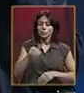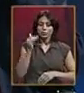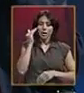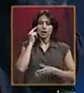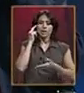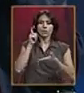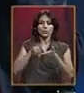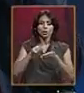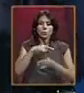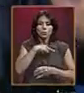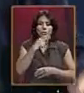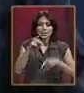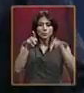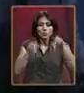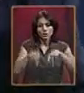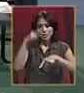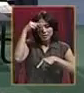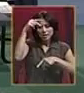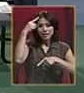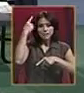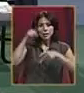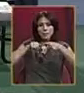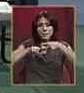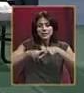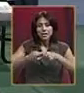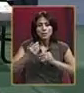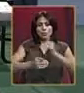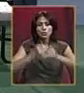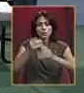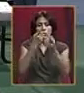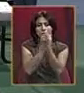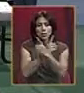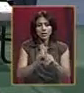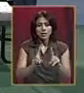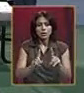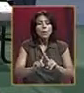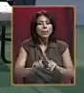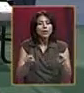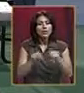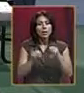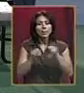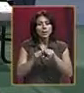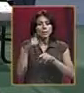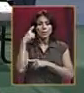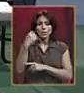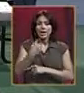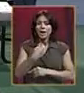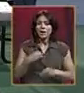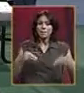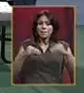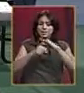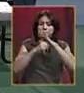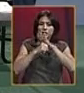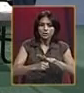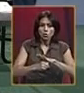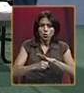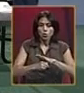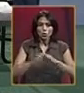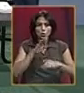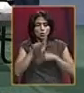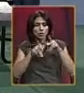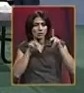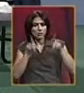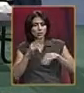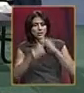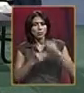mexicano de entrar en procesos democráticos, pero también porque ha habido más presión y un mundo más pendiente de ellos, precisamente porque